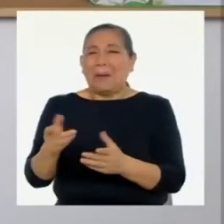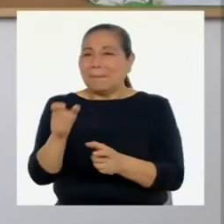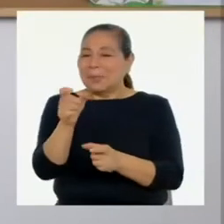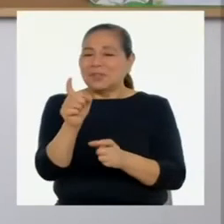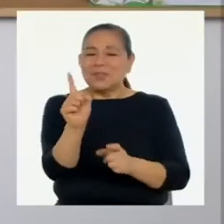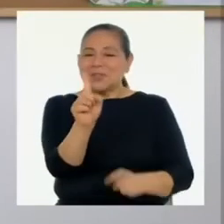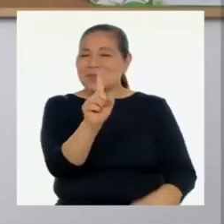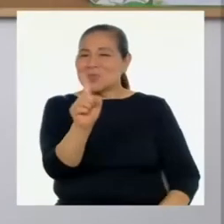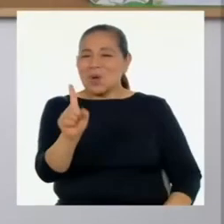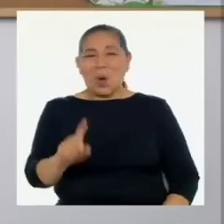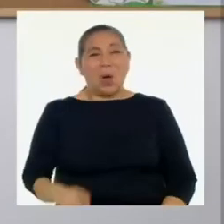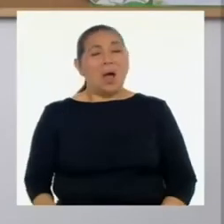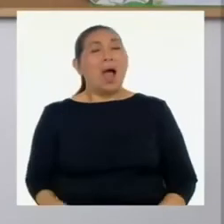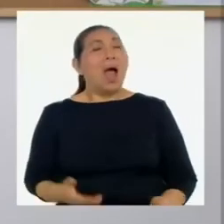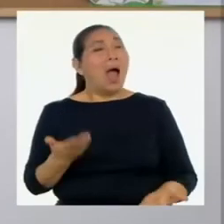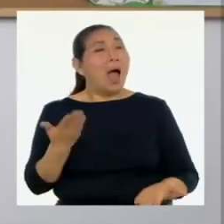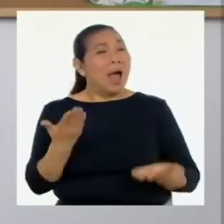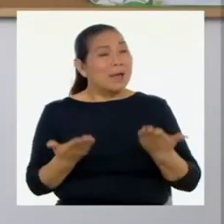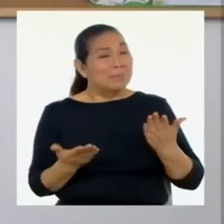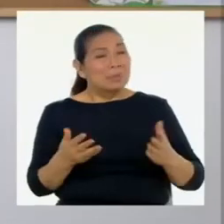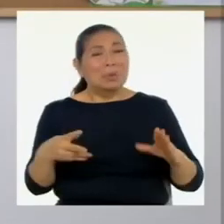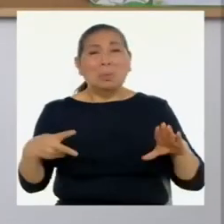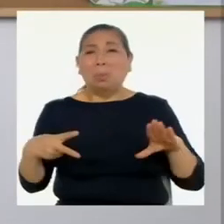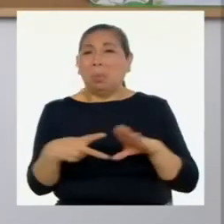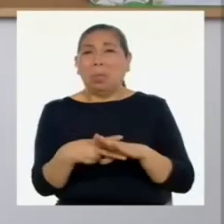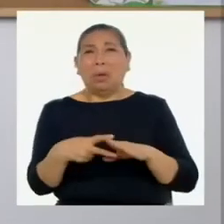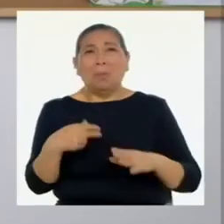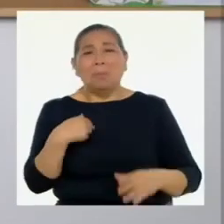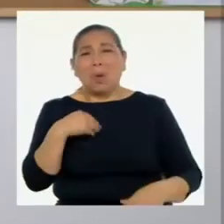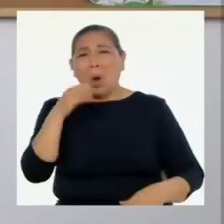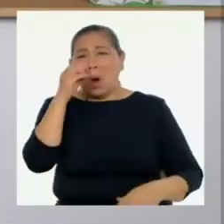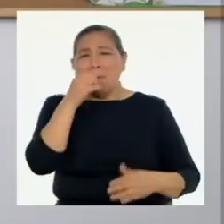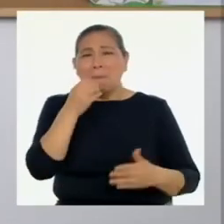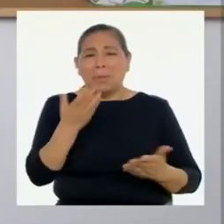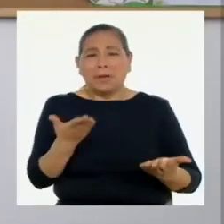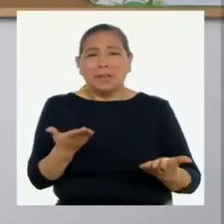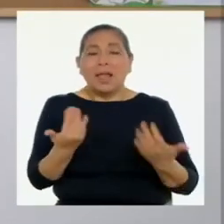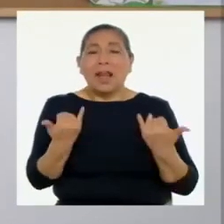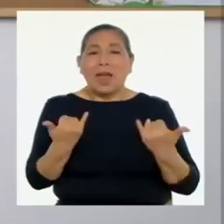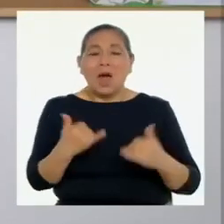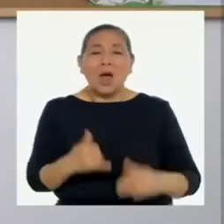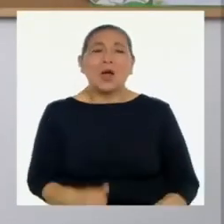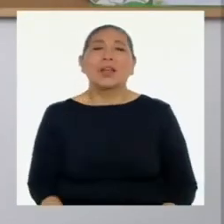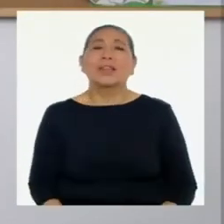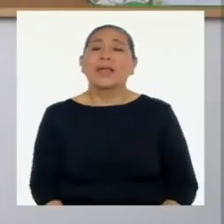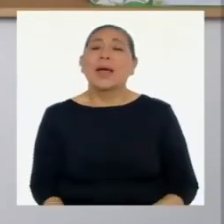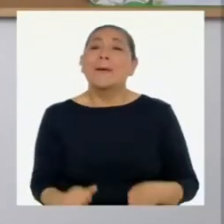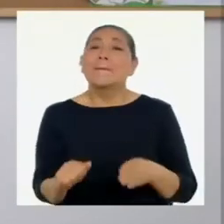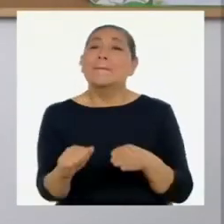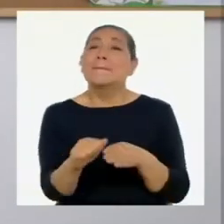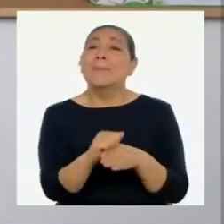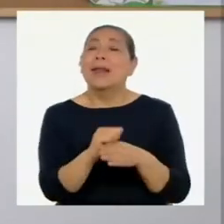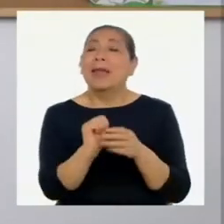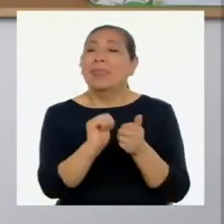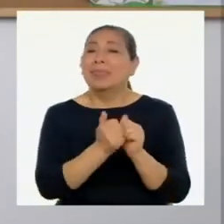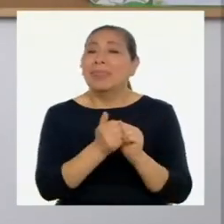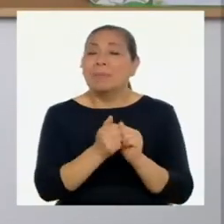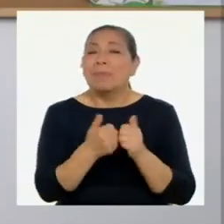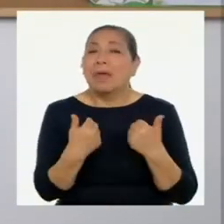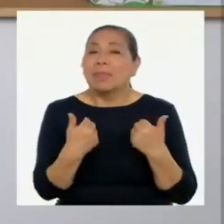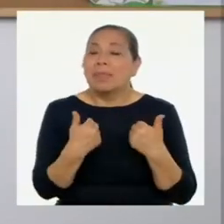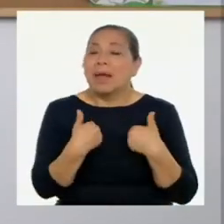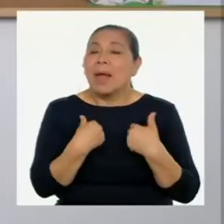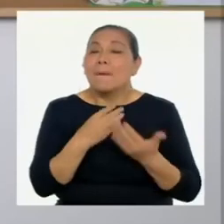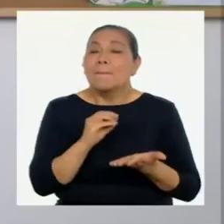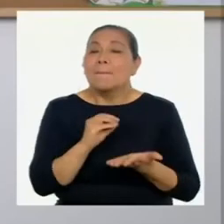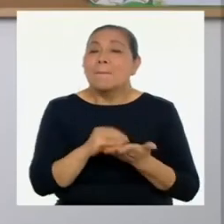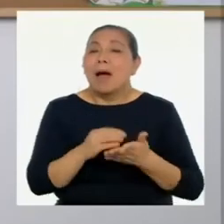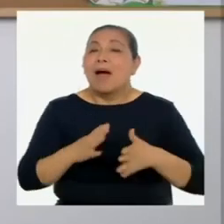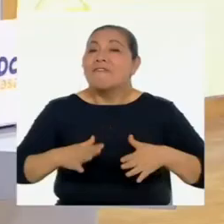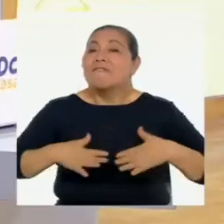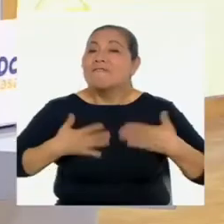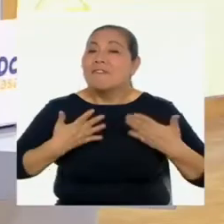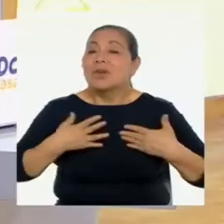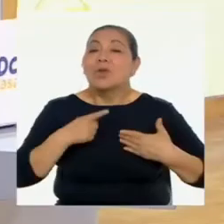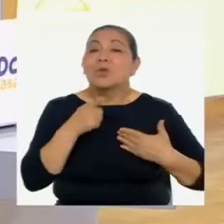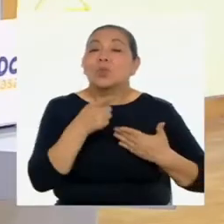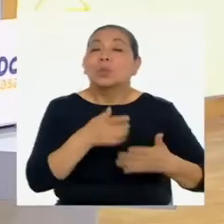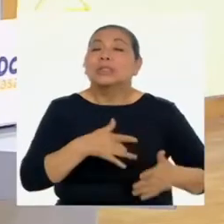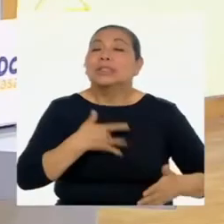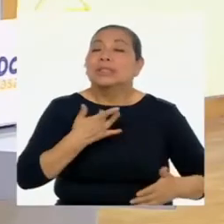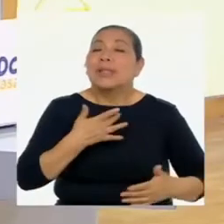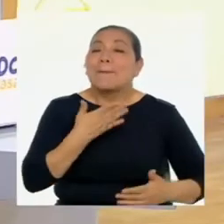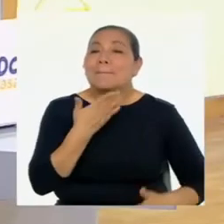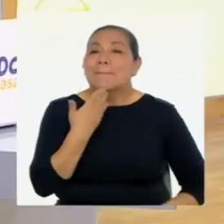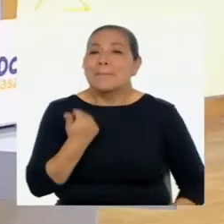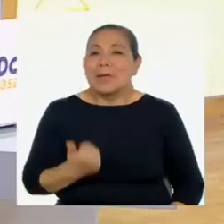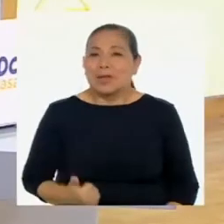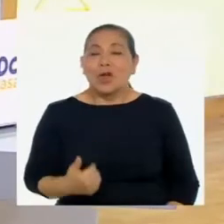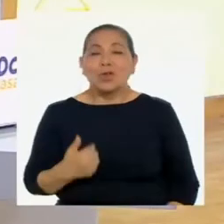las personas. Muchas veces recortan las oportunidades, en este caso de practicar el deporte que más feliz te haga.